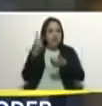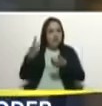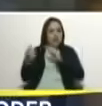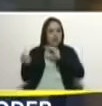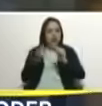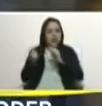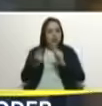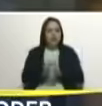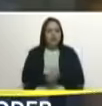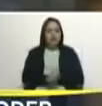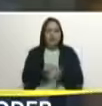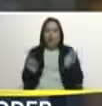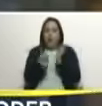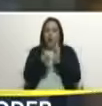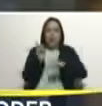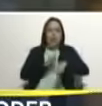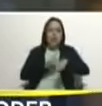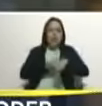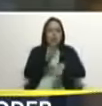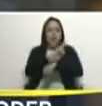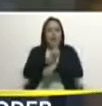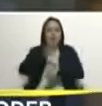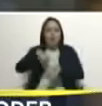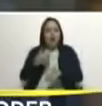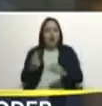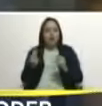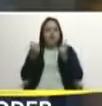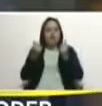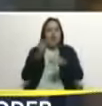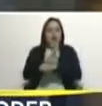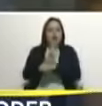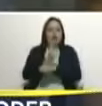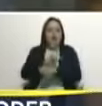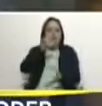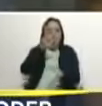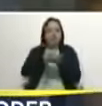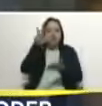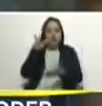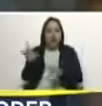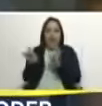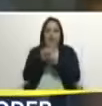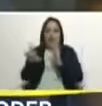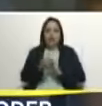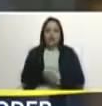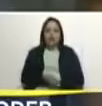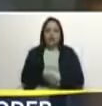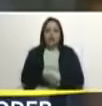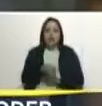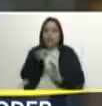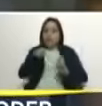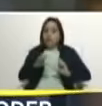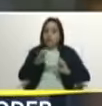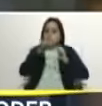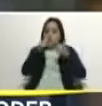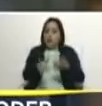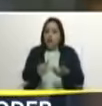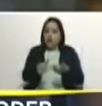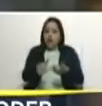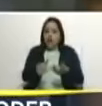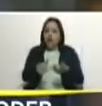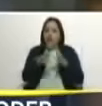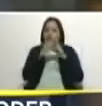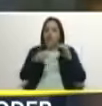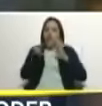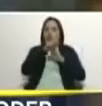que en un término perentorio logremos tener completamente aprobada esa ley, que es un marco que establece todo